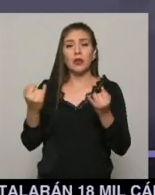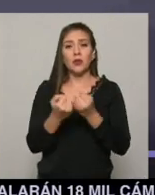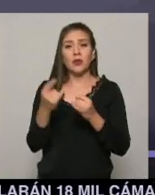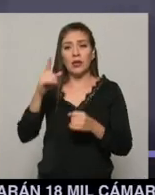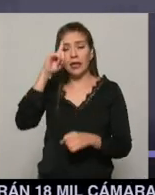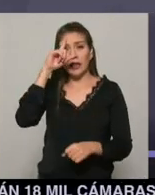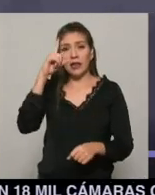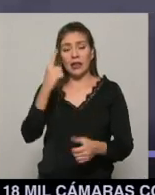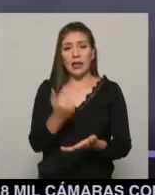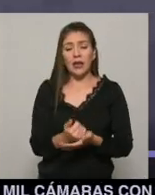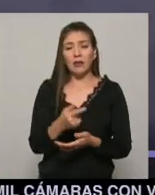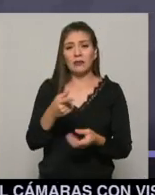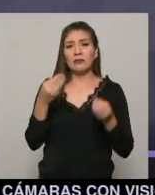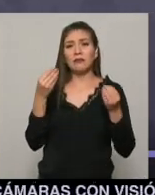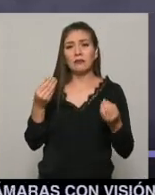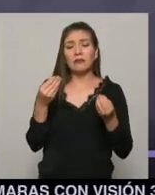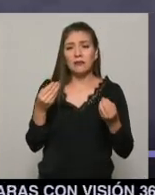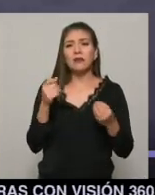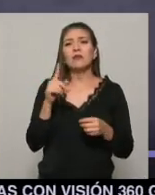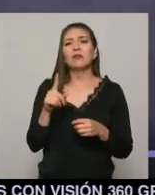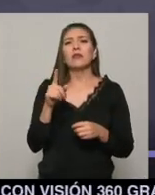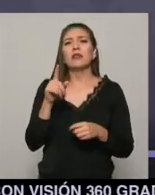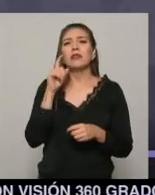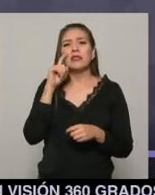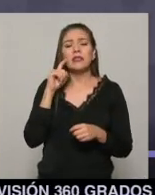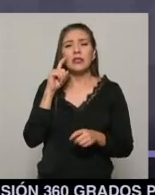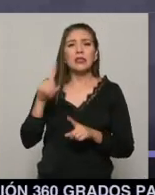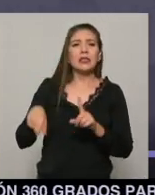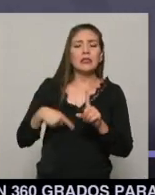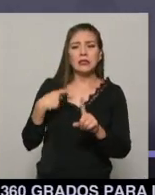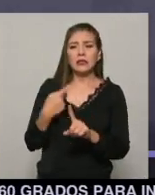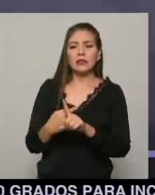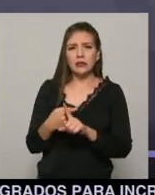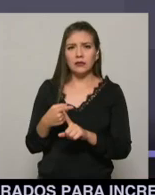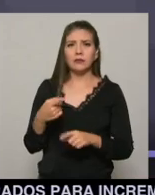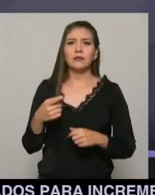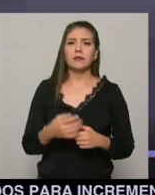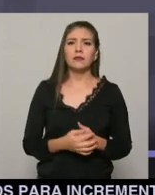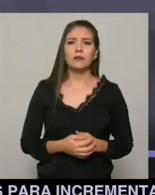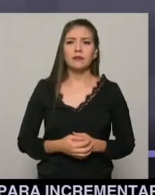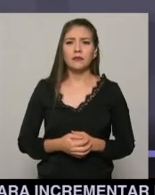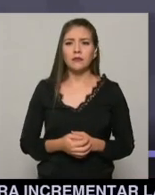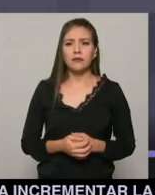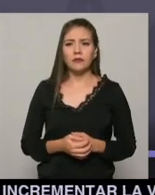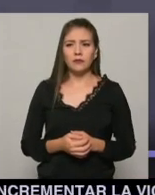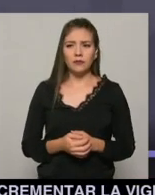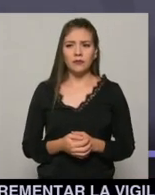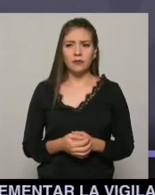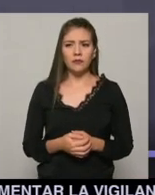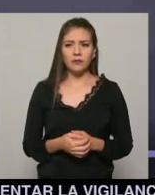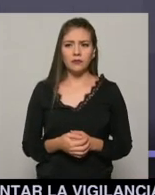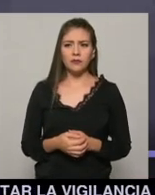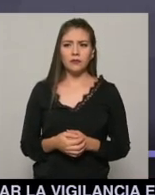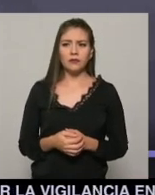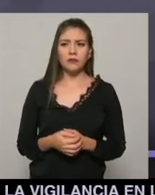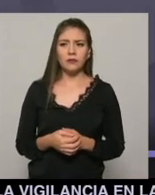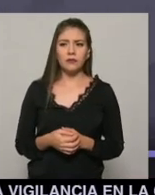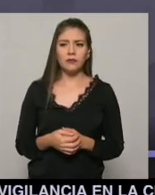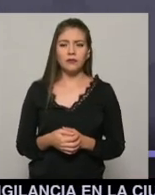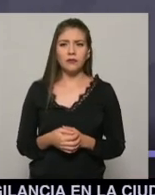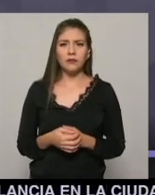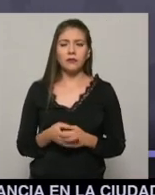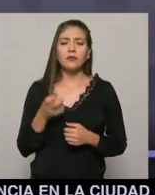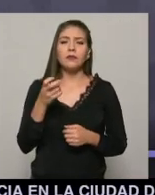es la tortura y la tortura sexual en este caso. De tal manera que los servicios son,